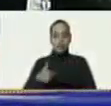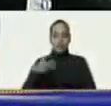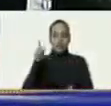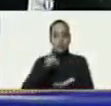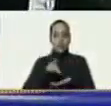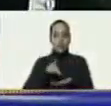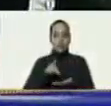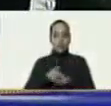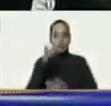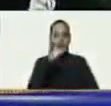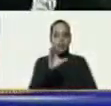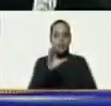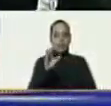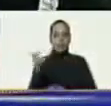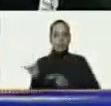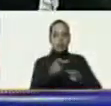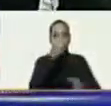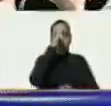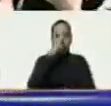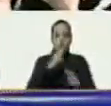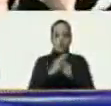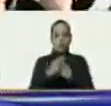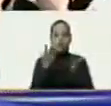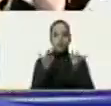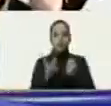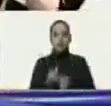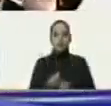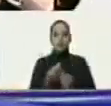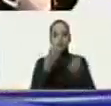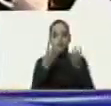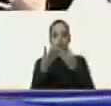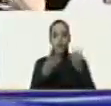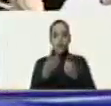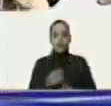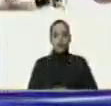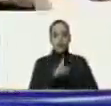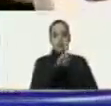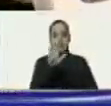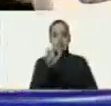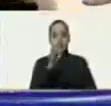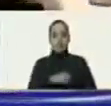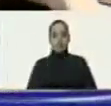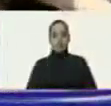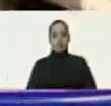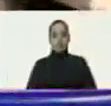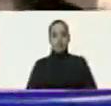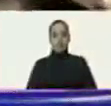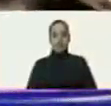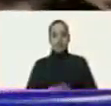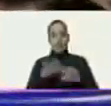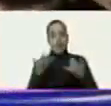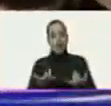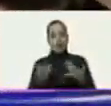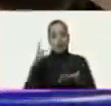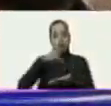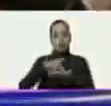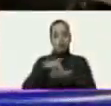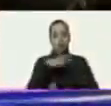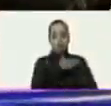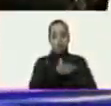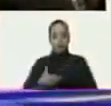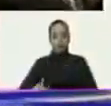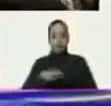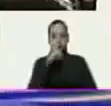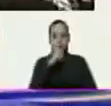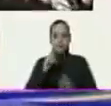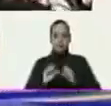país invitado de honor en esta edición de la FILBEN. El día de hoy, con la presencia del presidente Maduro, se inaugura la